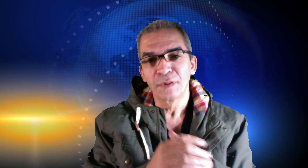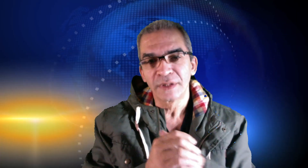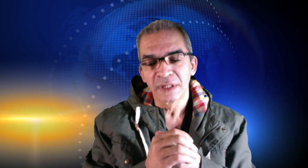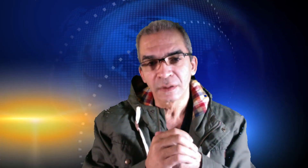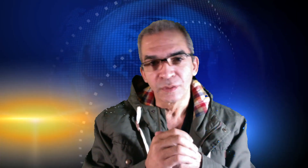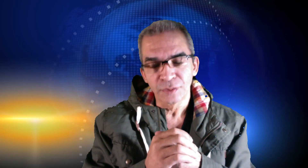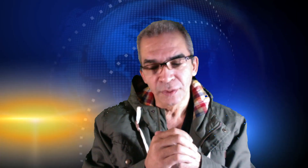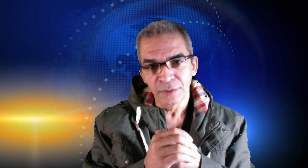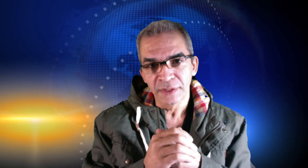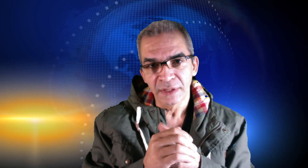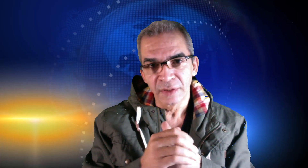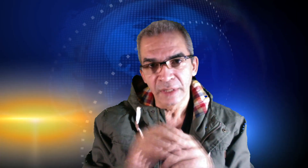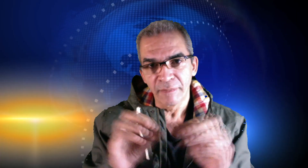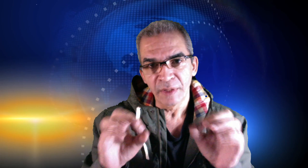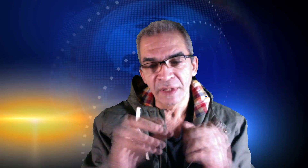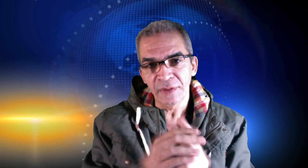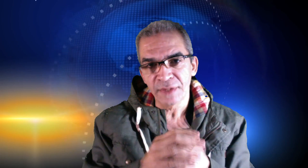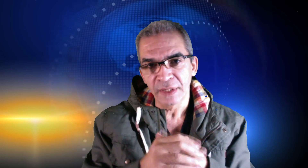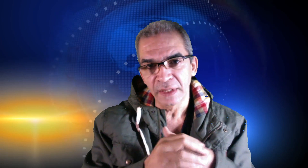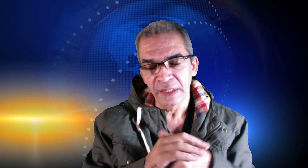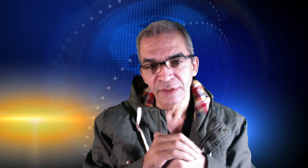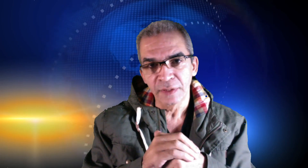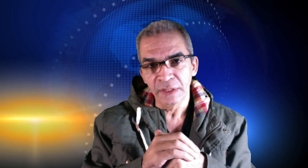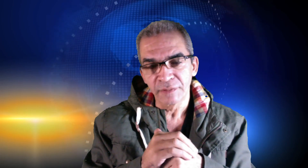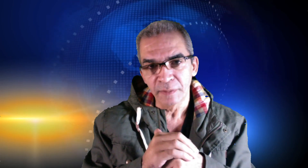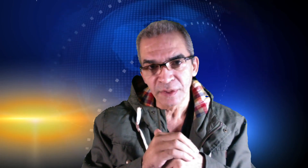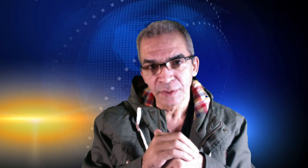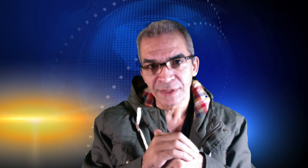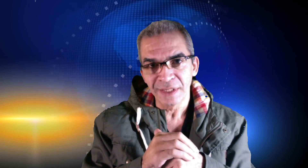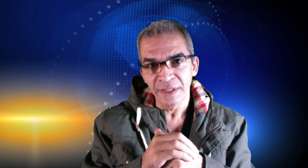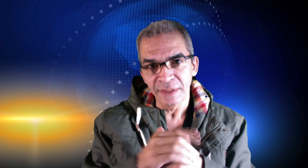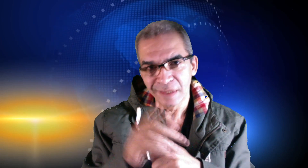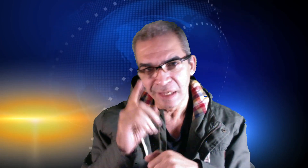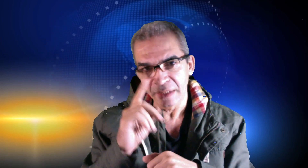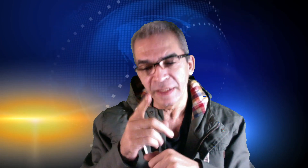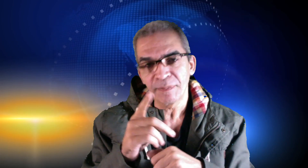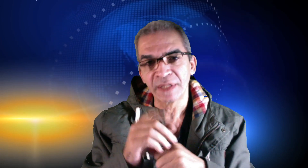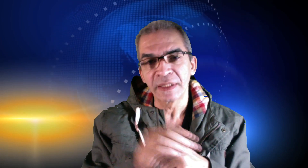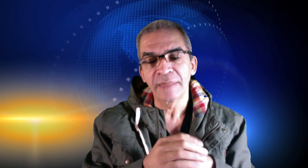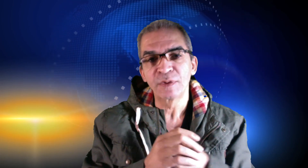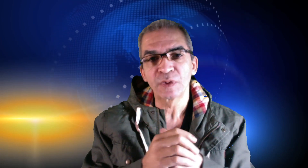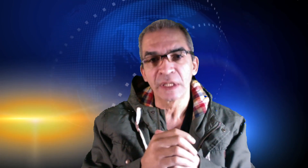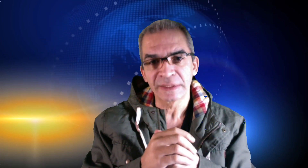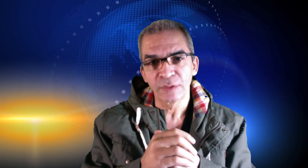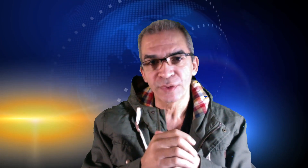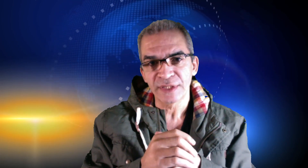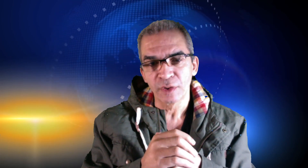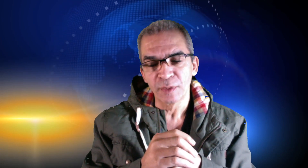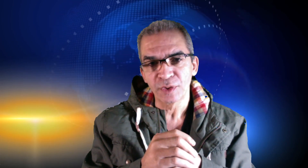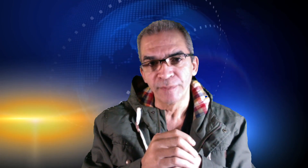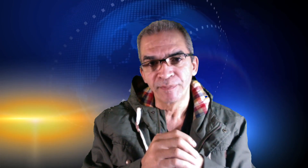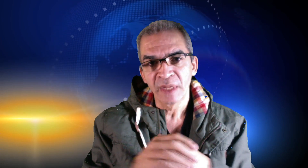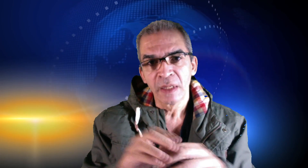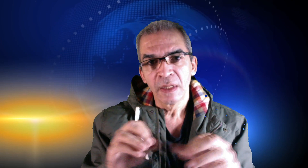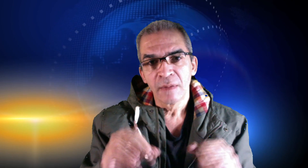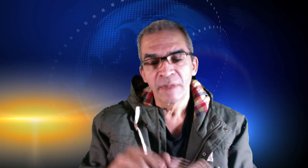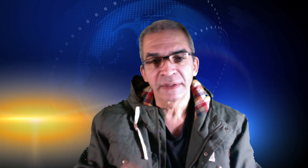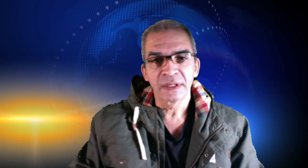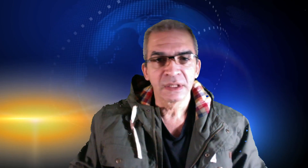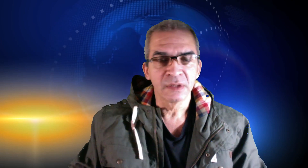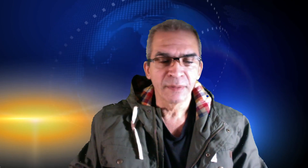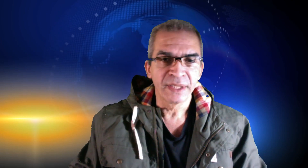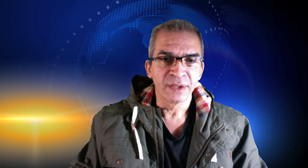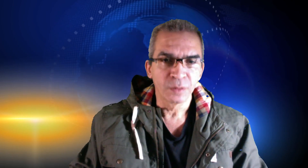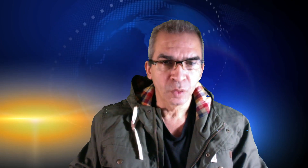Gracias por estar con nosotros esta hora. Bienvenidos al Canal Nacional de Informaciones CNI. Aquí planteamos las cosas como son.